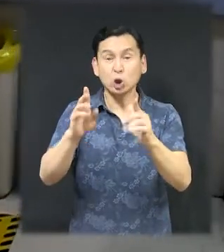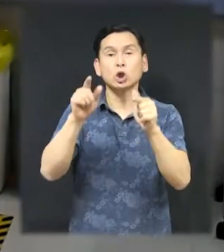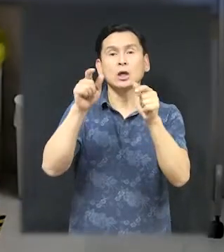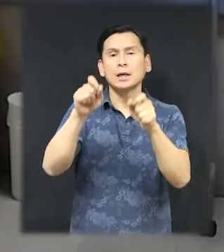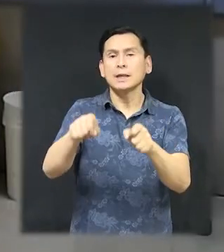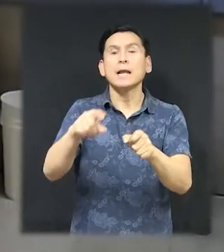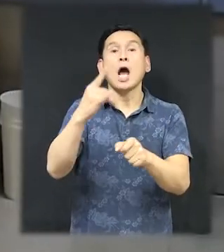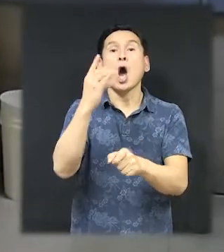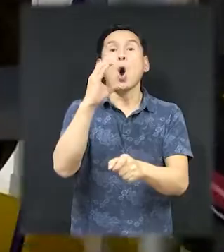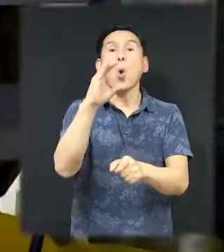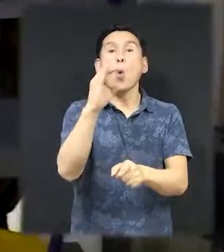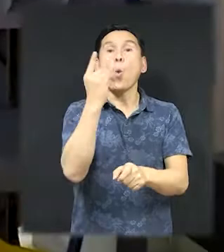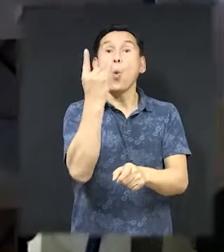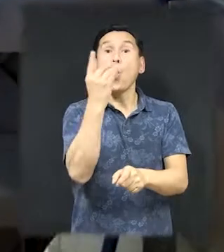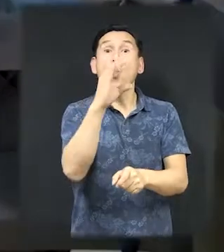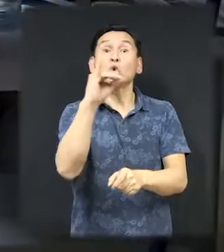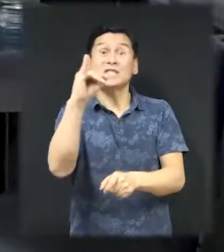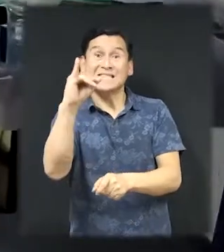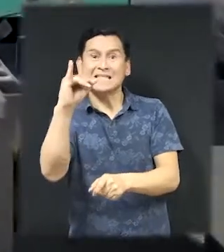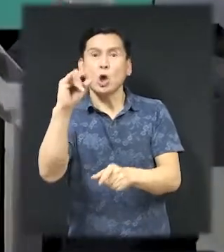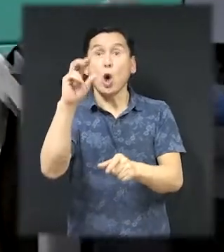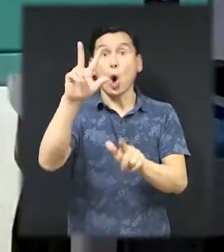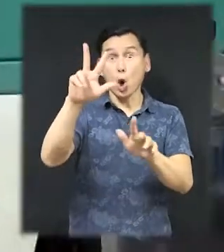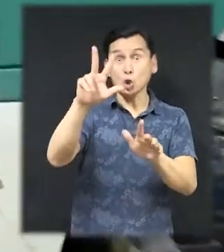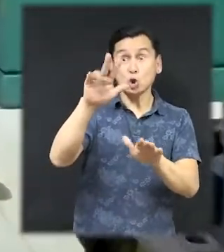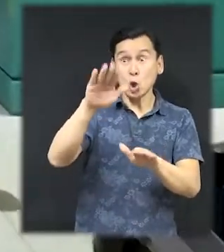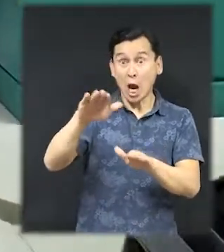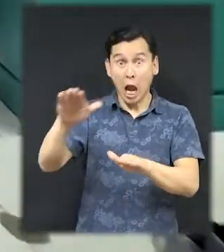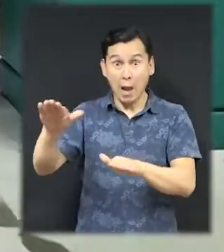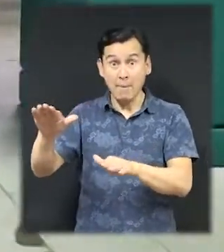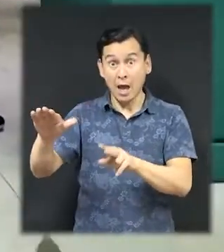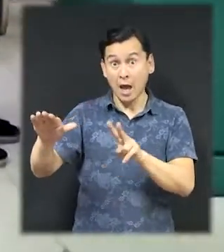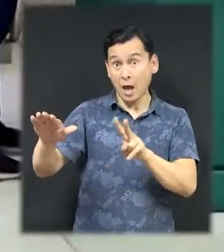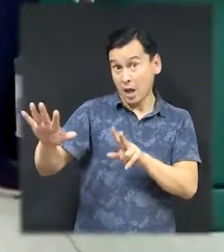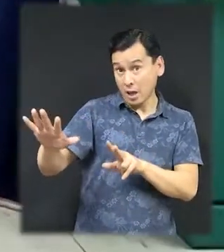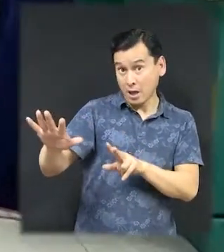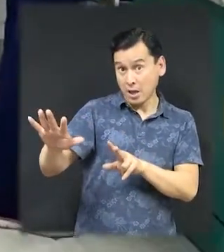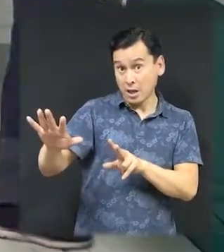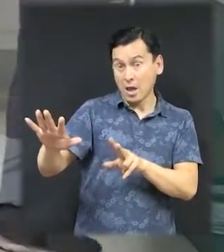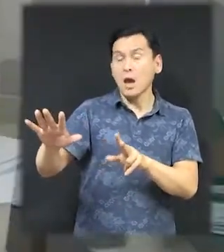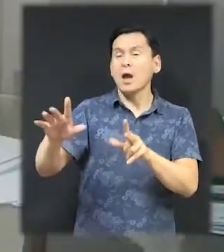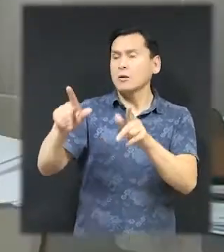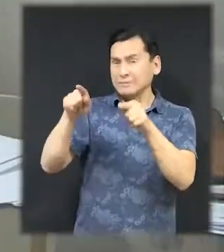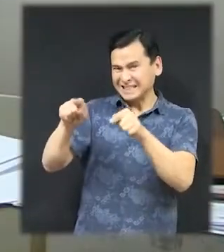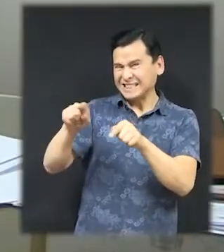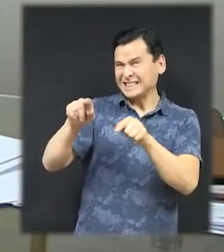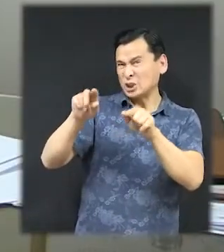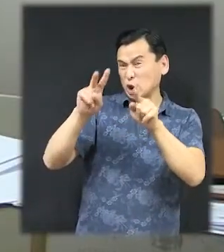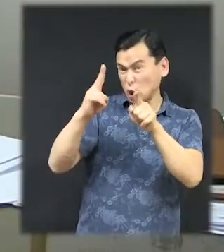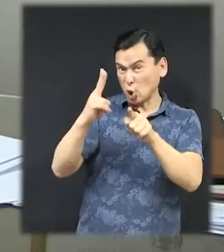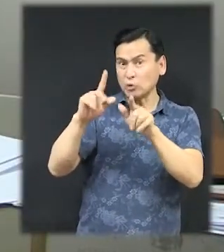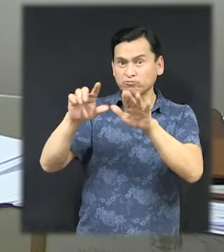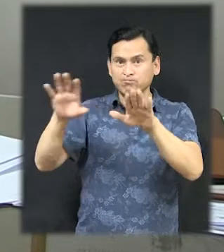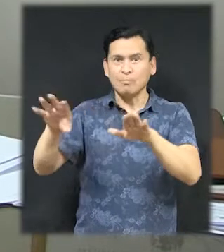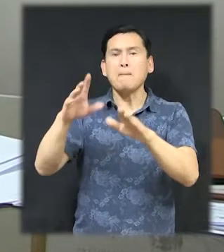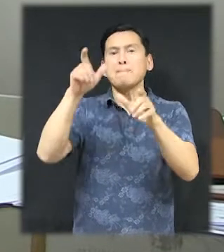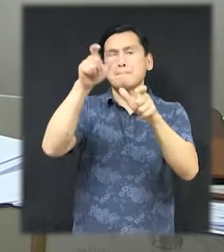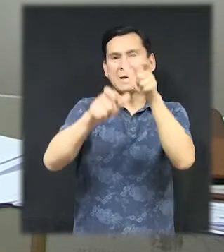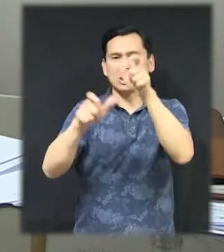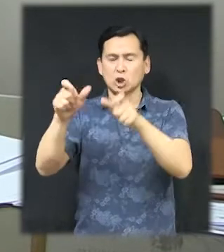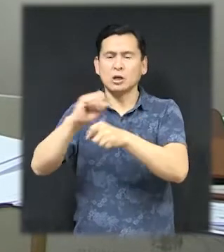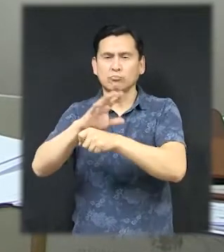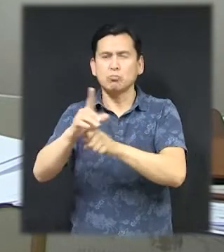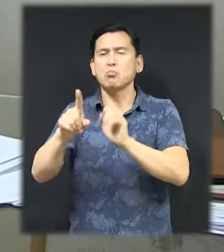problemática el que nuestra UCI, que originalmente tenía 8 camas con 2 aislamientos, dedicaría esos 2 aislamientos al